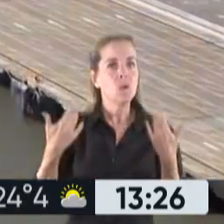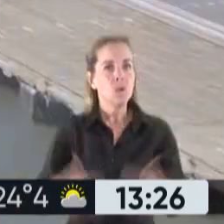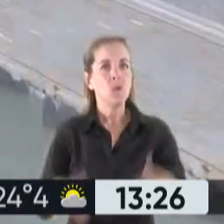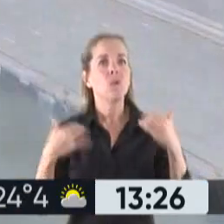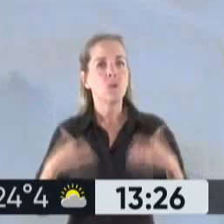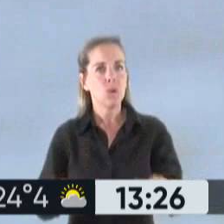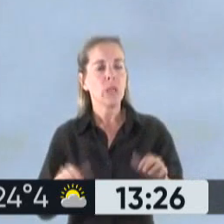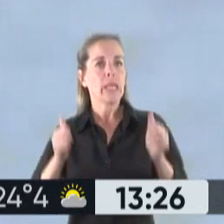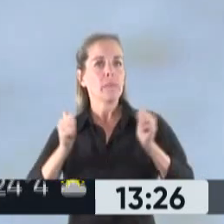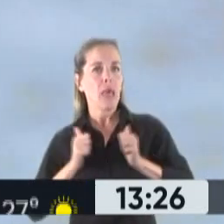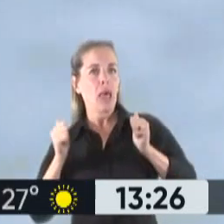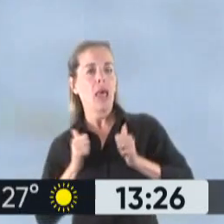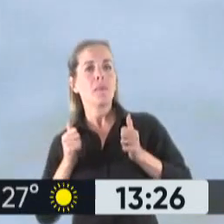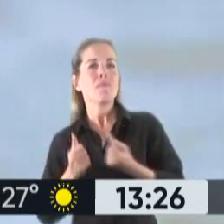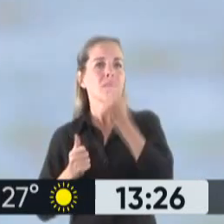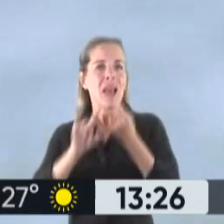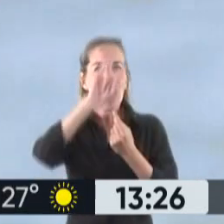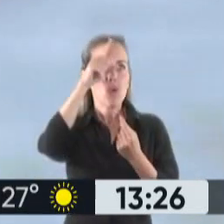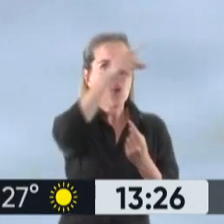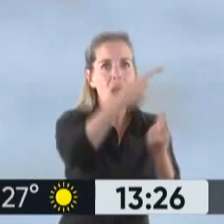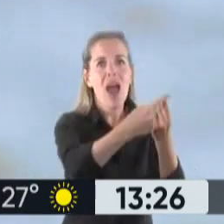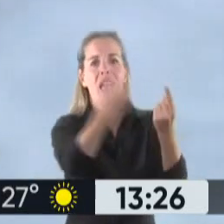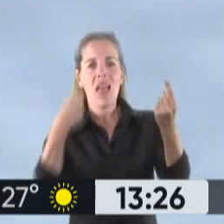tienen que pasar todas las vicisitudes de las que ya hablaron.